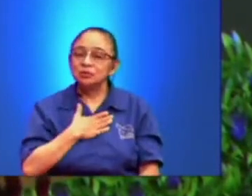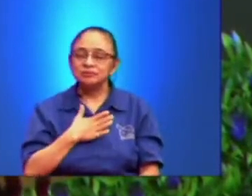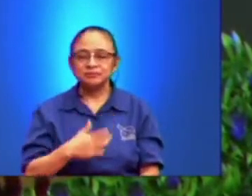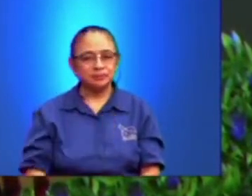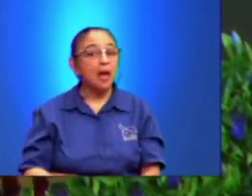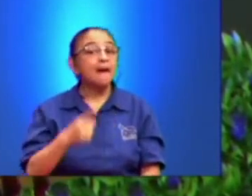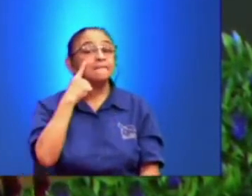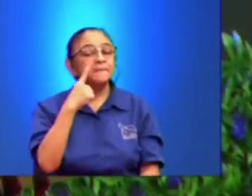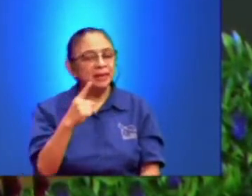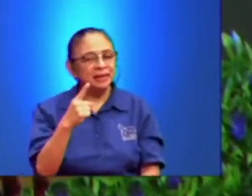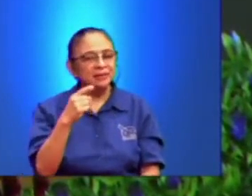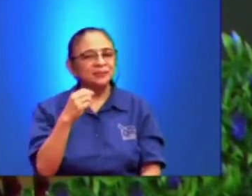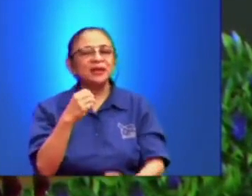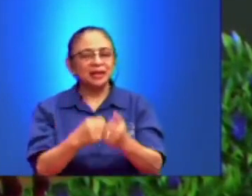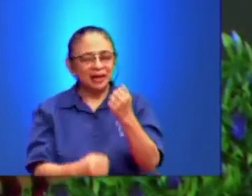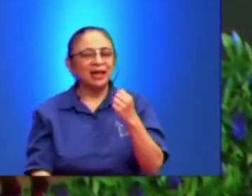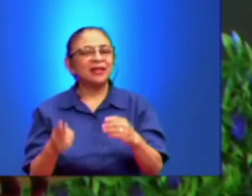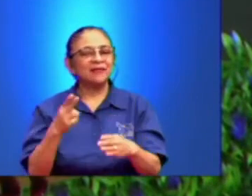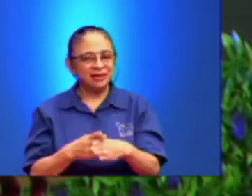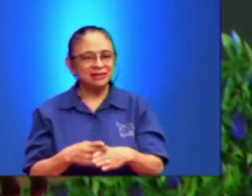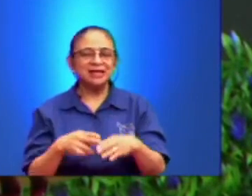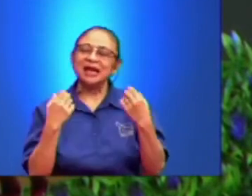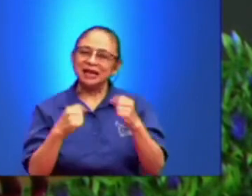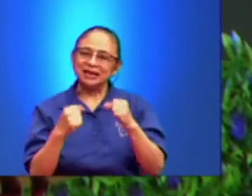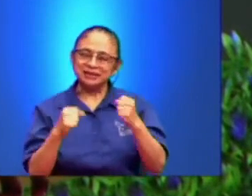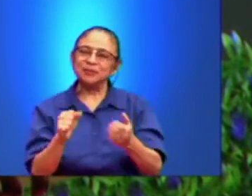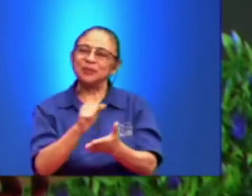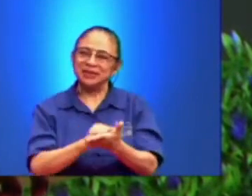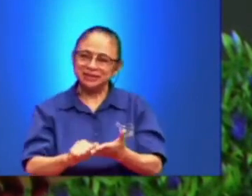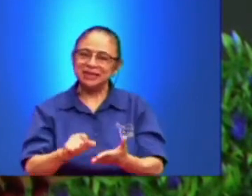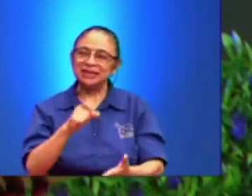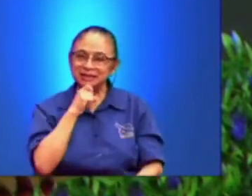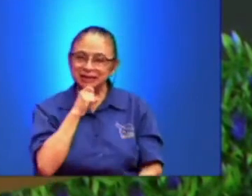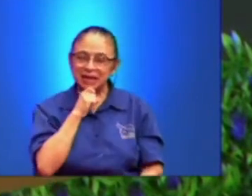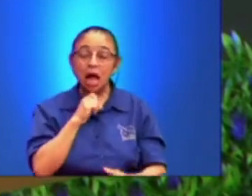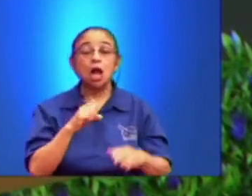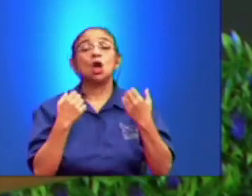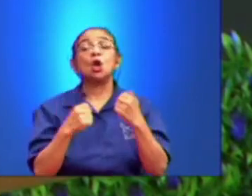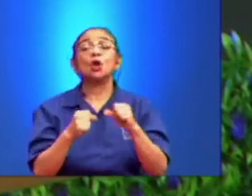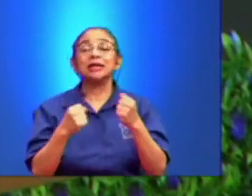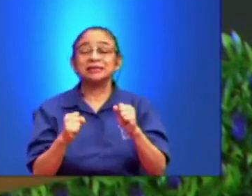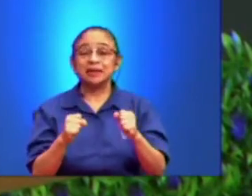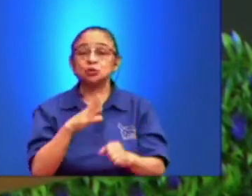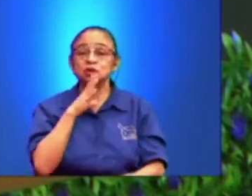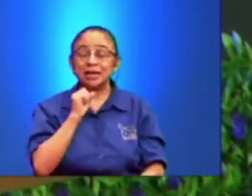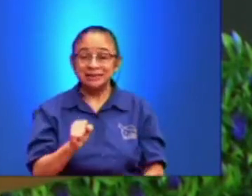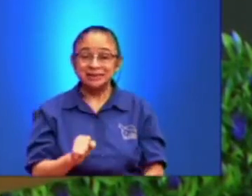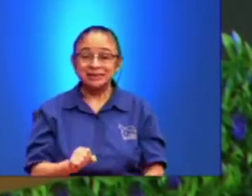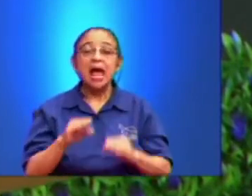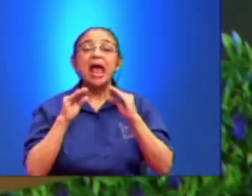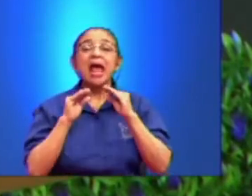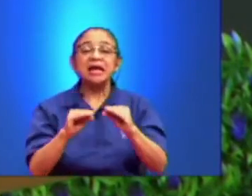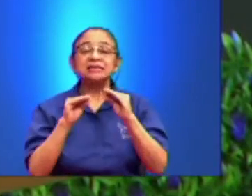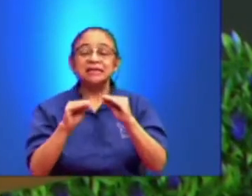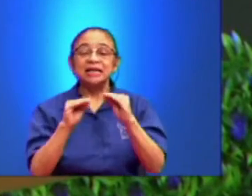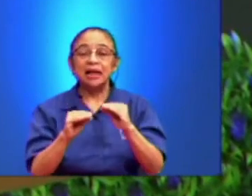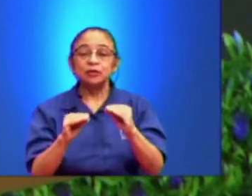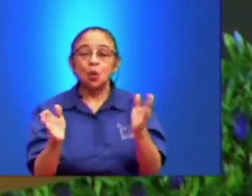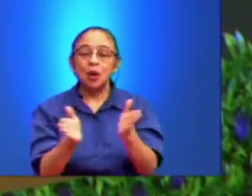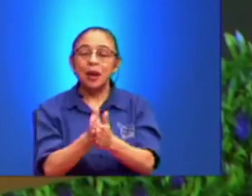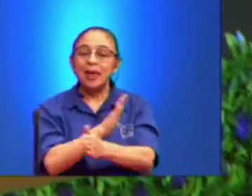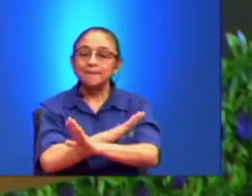y mire pues cada vez que estamos haciendo la santa cena lo que estamos haciendo es enseñando la muerte del